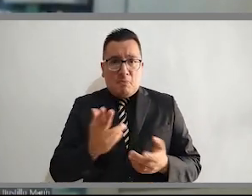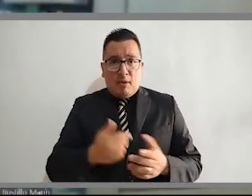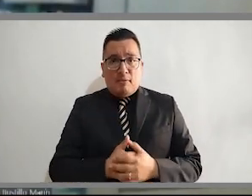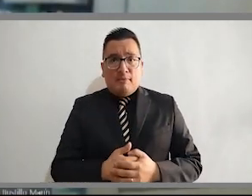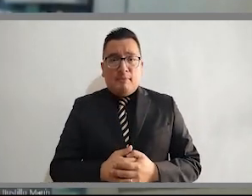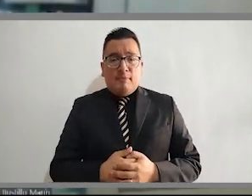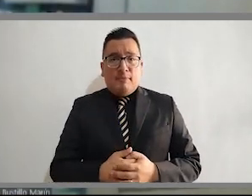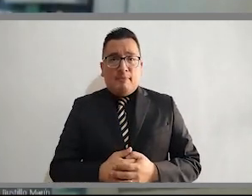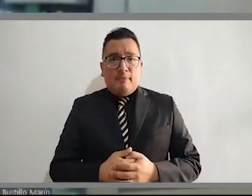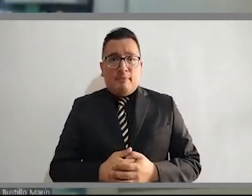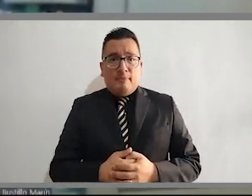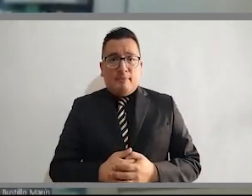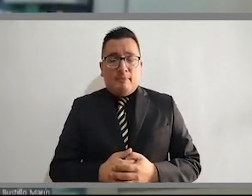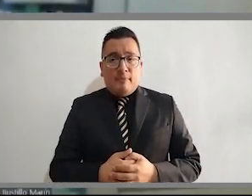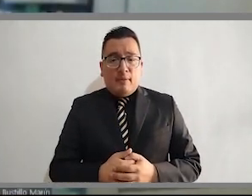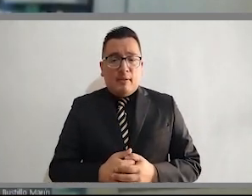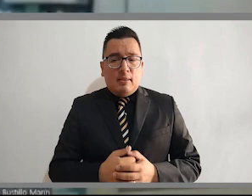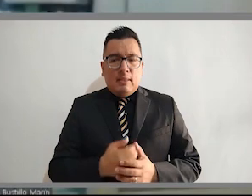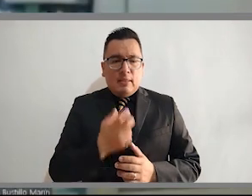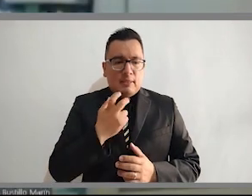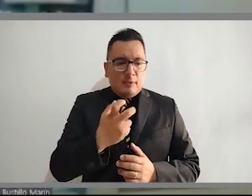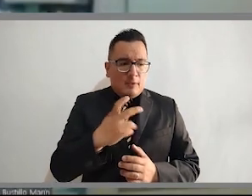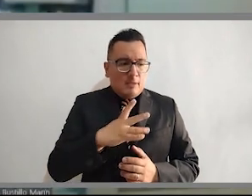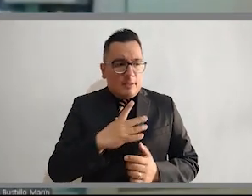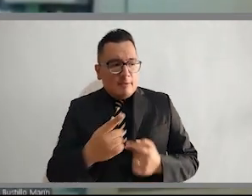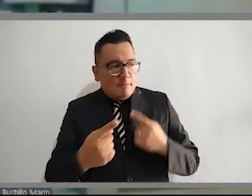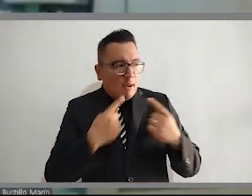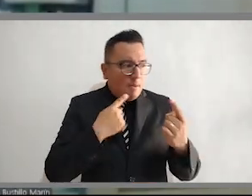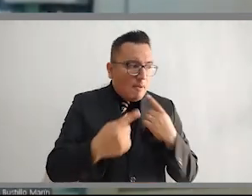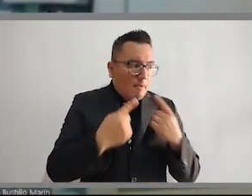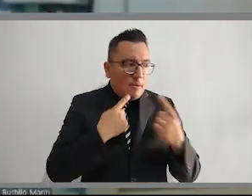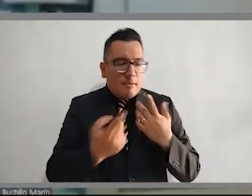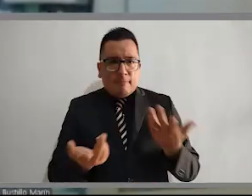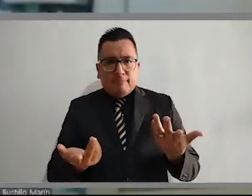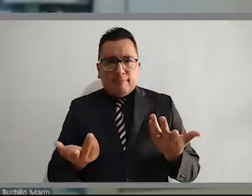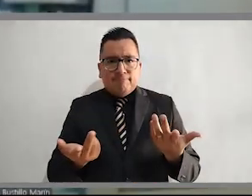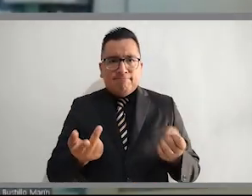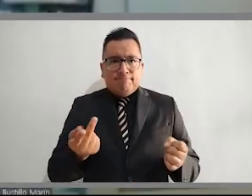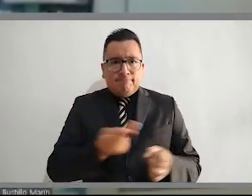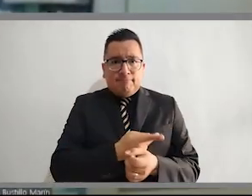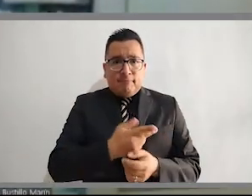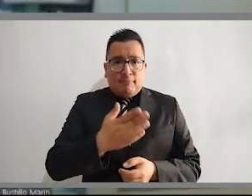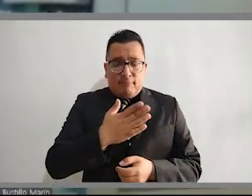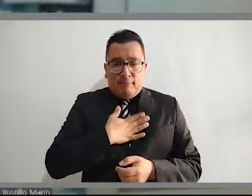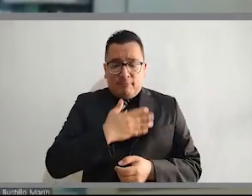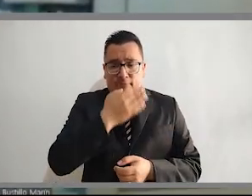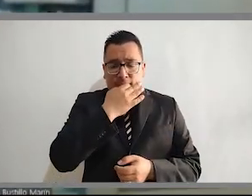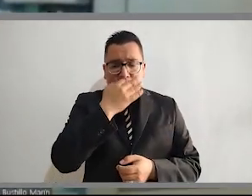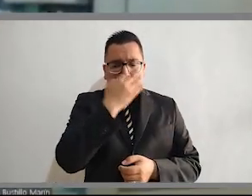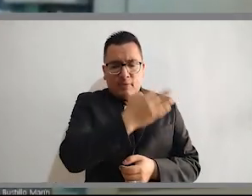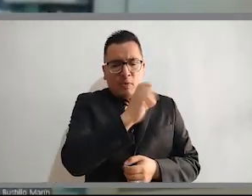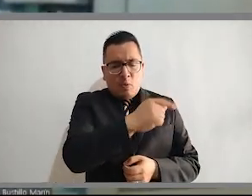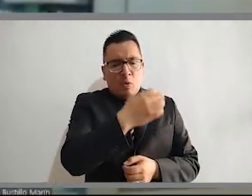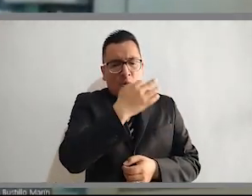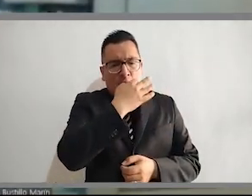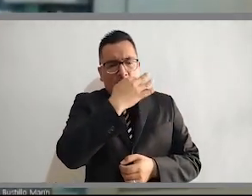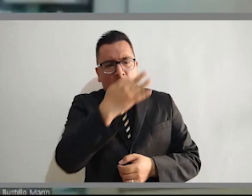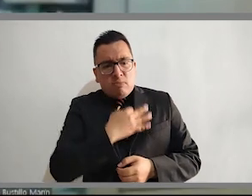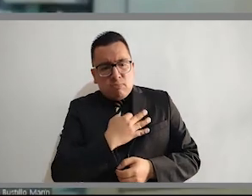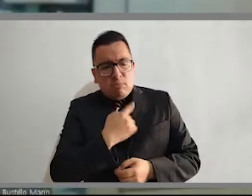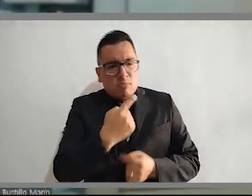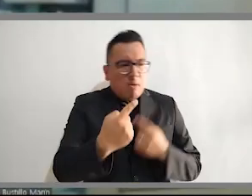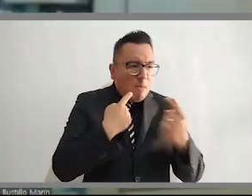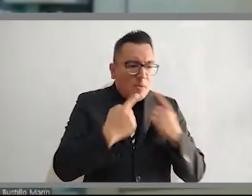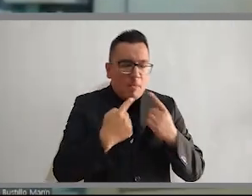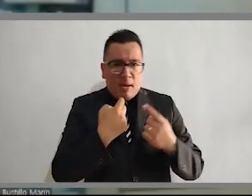opinión pública y a la ciudadanía. Y en este ida y venida, ¿no?, ¿qué tanto lo que yo te digo y tú me dices cae en